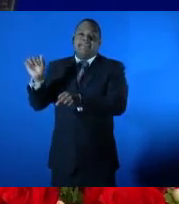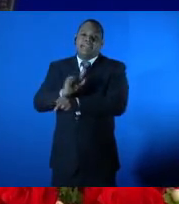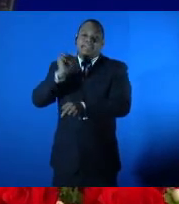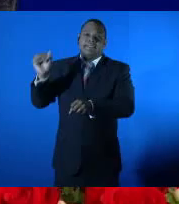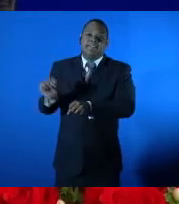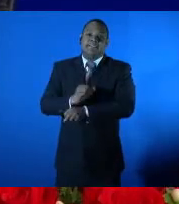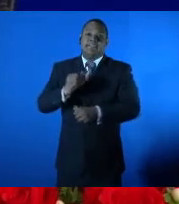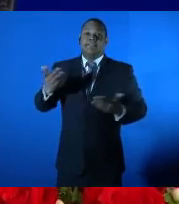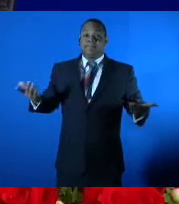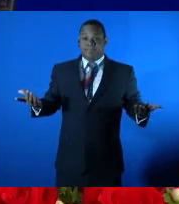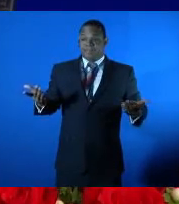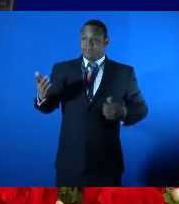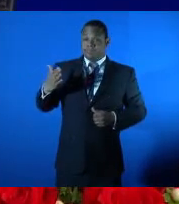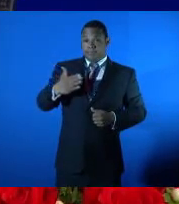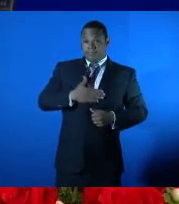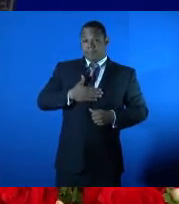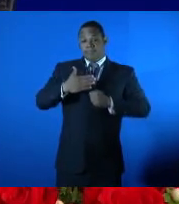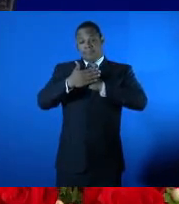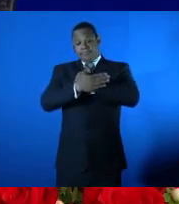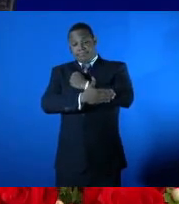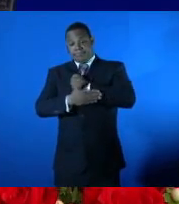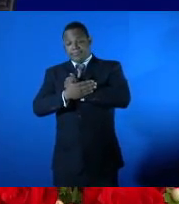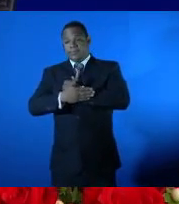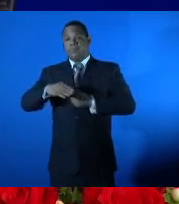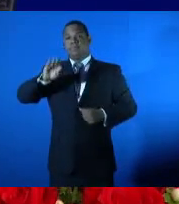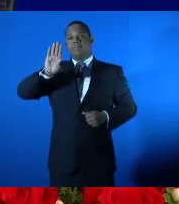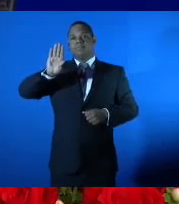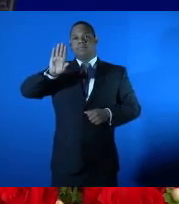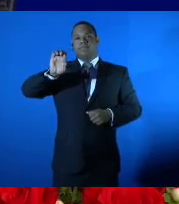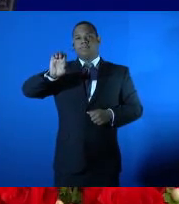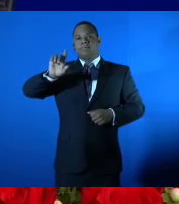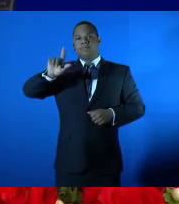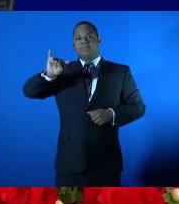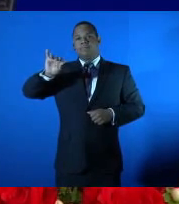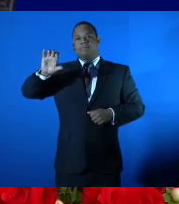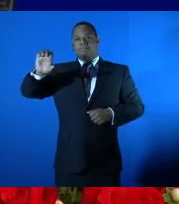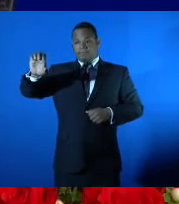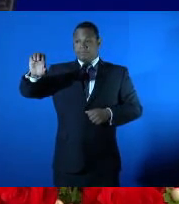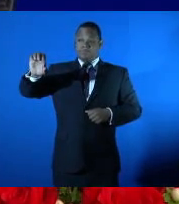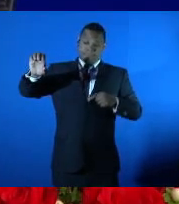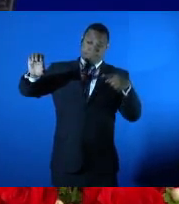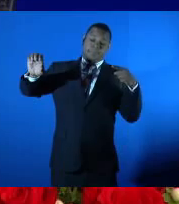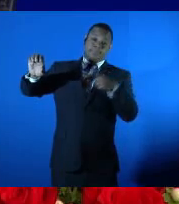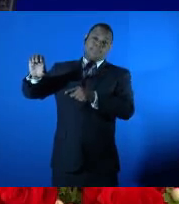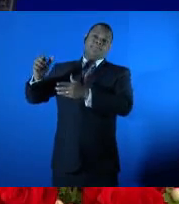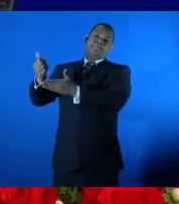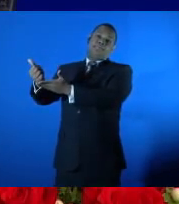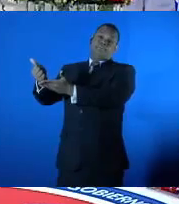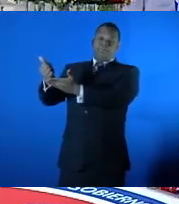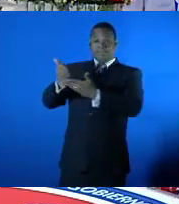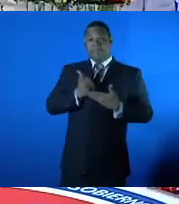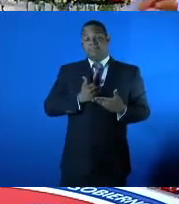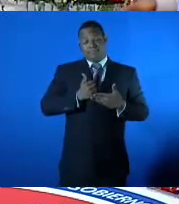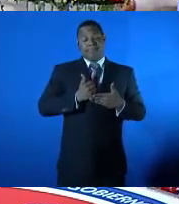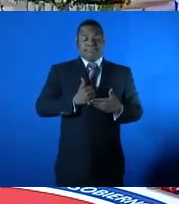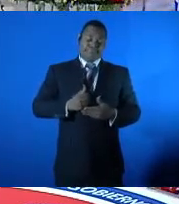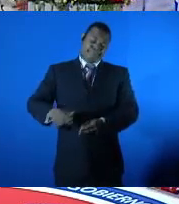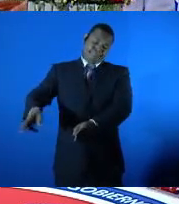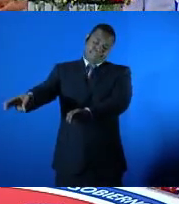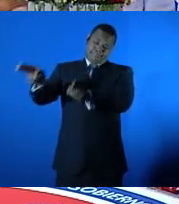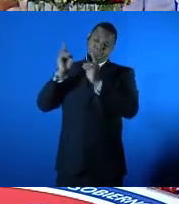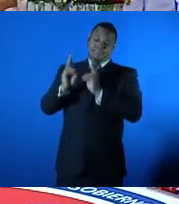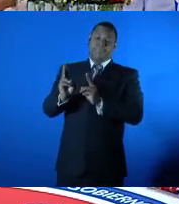hoy poder tomar en la tarde la presidencia de SICA de manos de la República